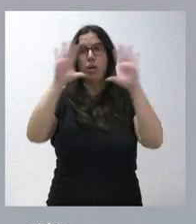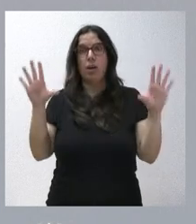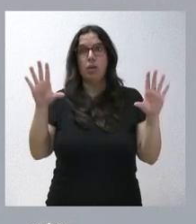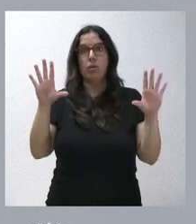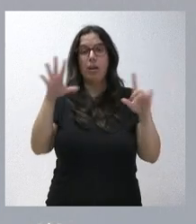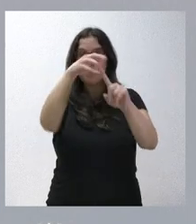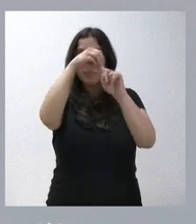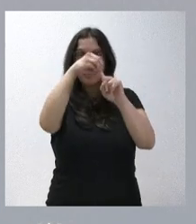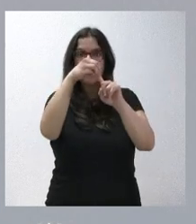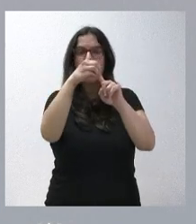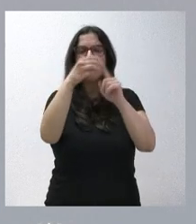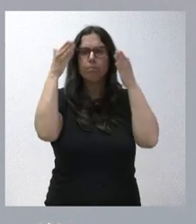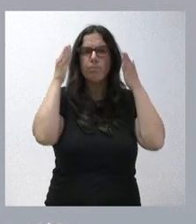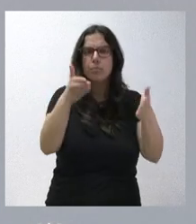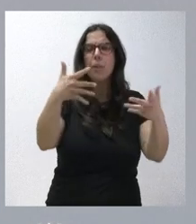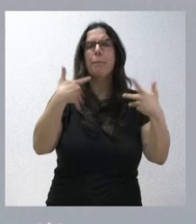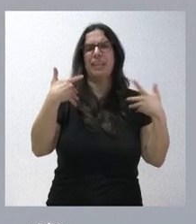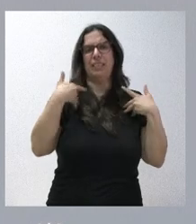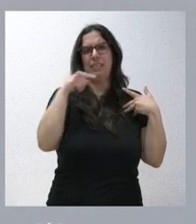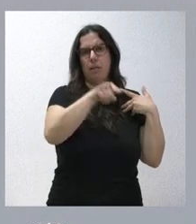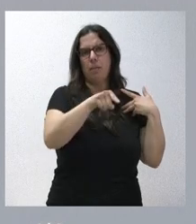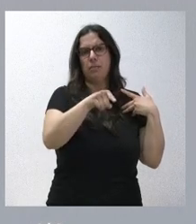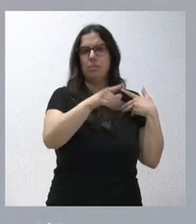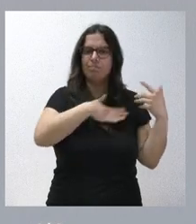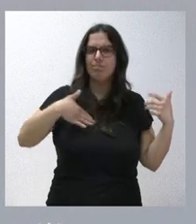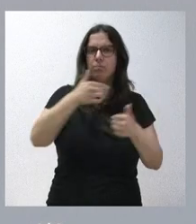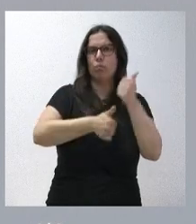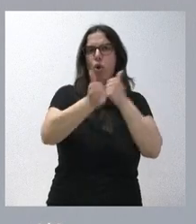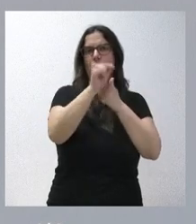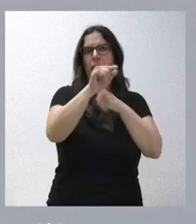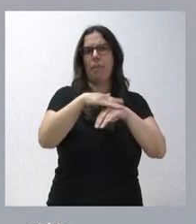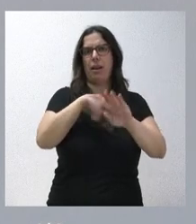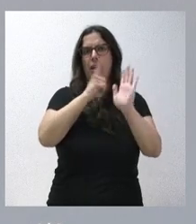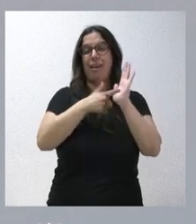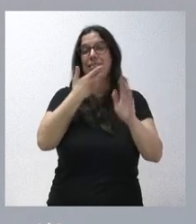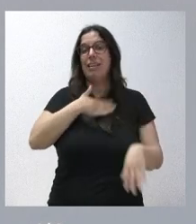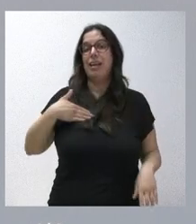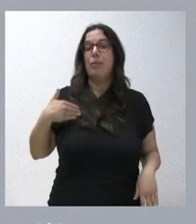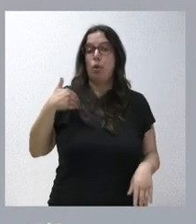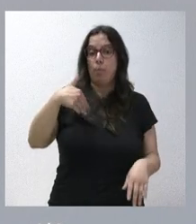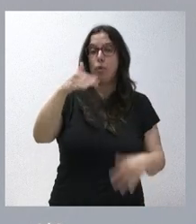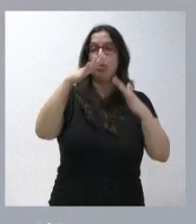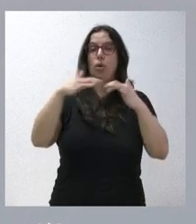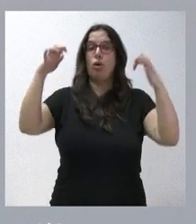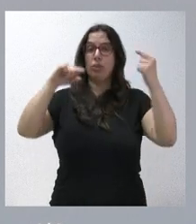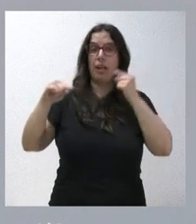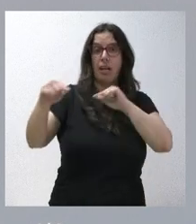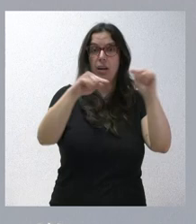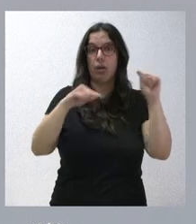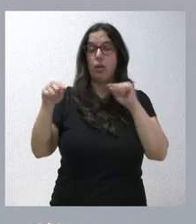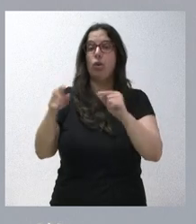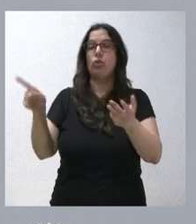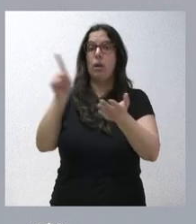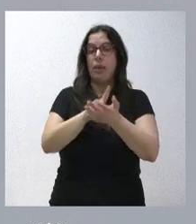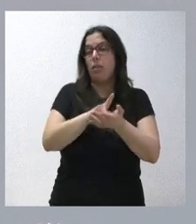central son las víctimas y en eso nos queremos centrar Si queremos repetir en el próximo pleno el debate que tuvo